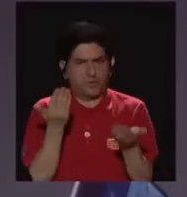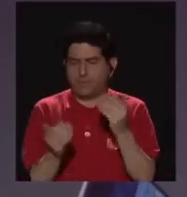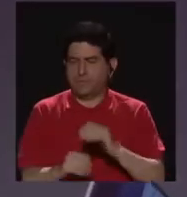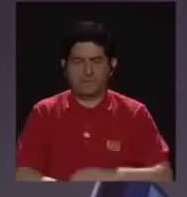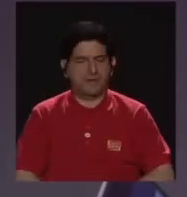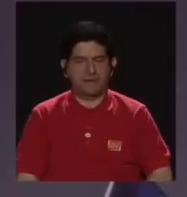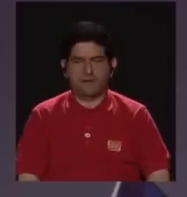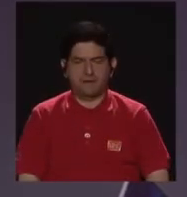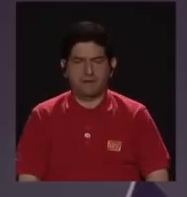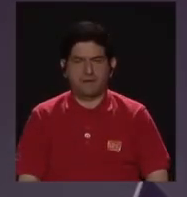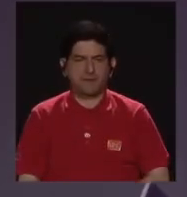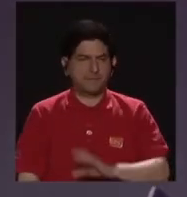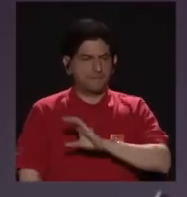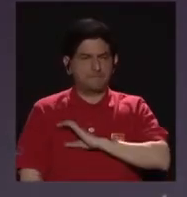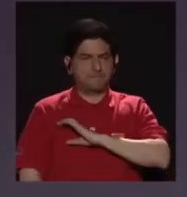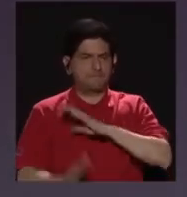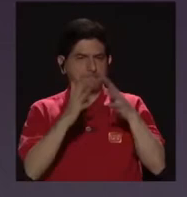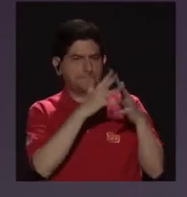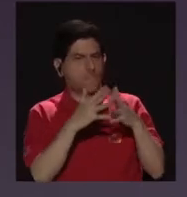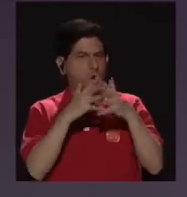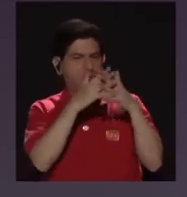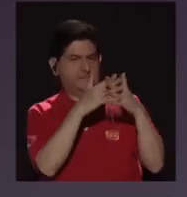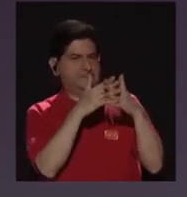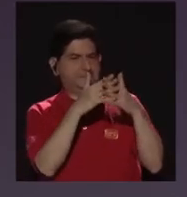la policía estadounidense